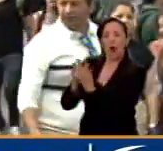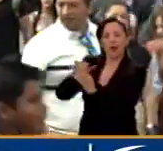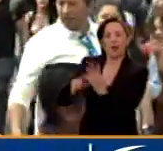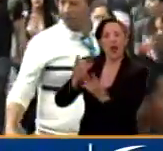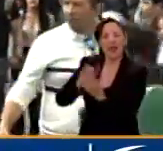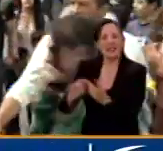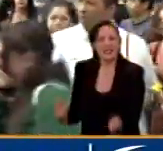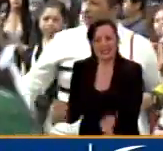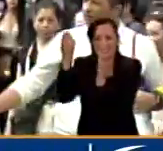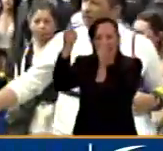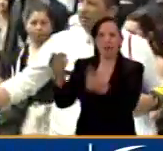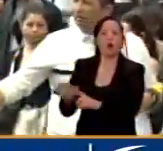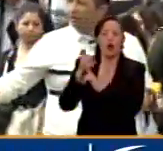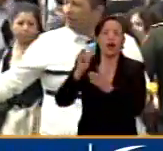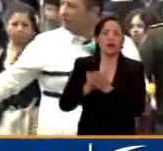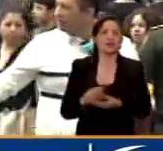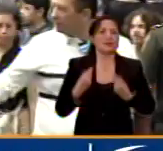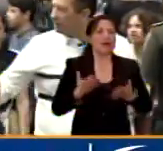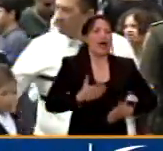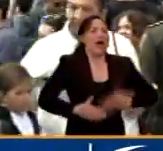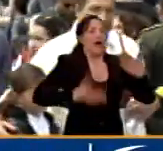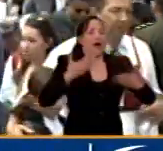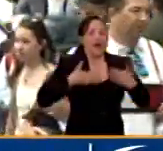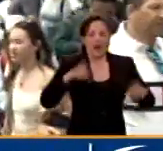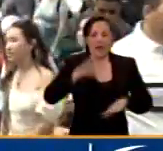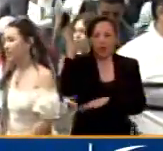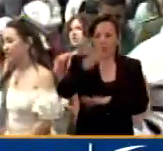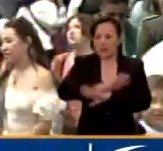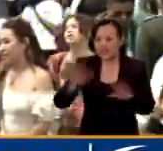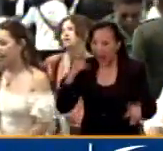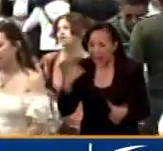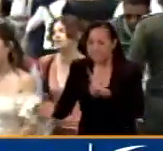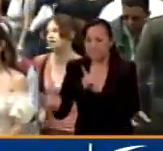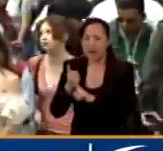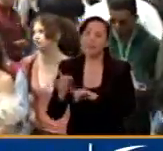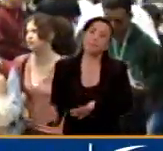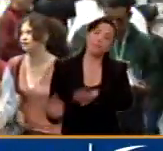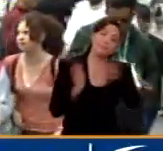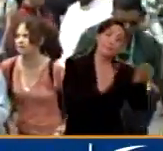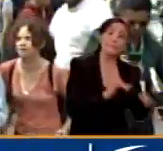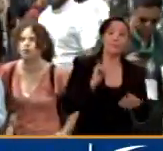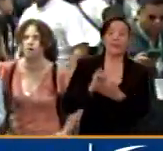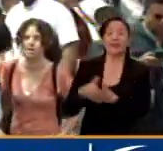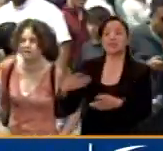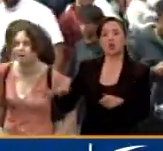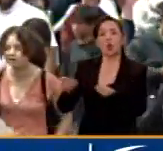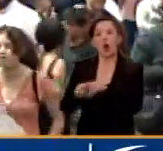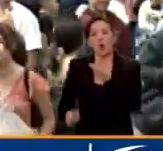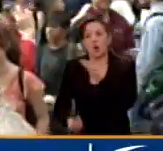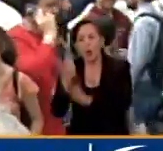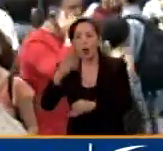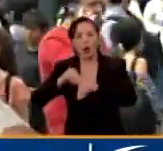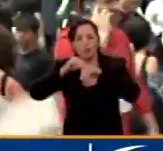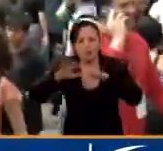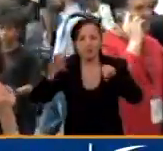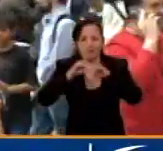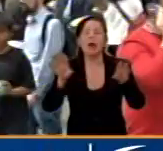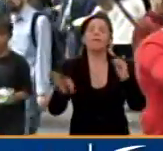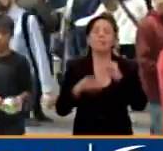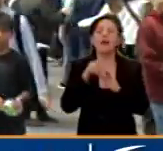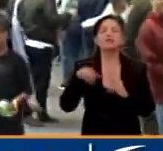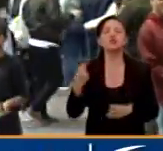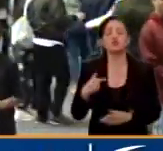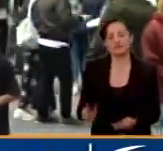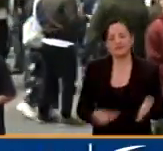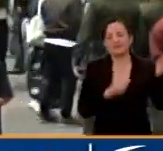les trajo tantas alegrías a Colombia cuando fueron encontrados. A propósito de esos grandes lanzamientos, aquí en mis manos tengo uno de